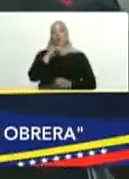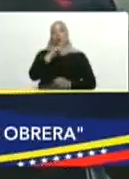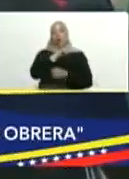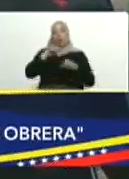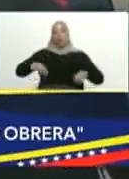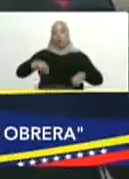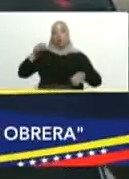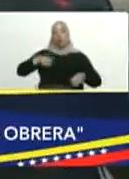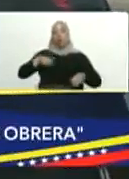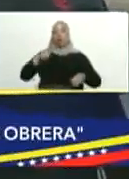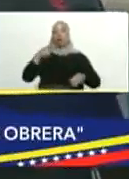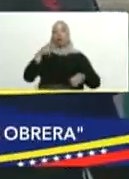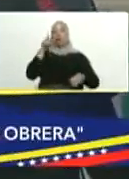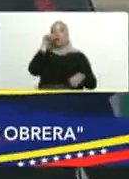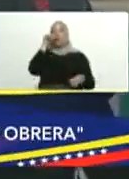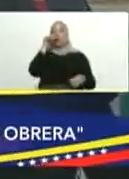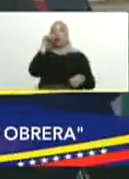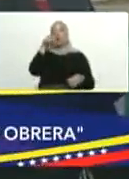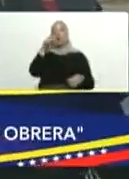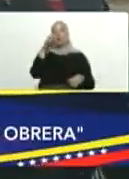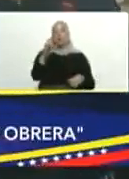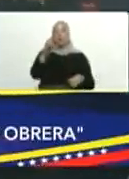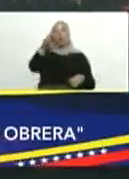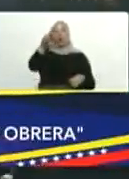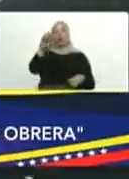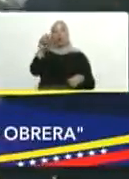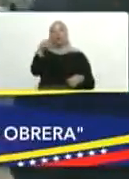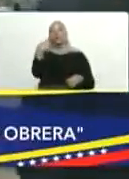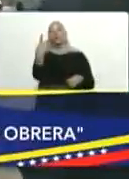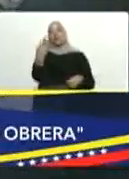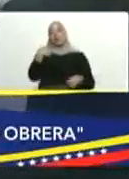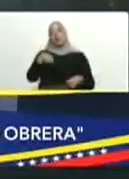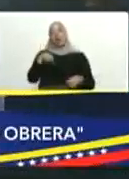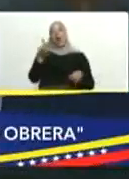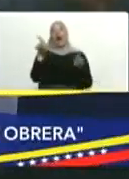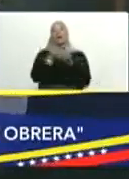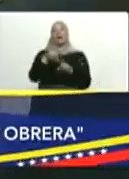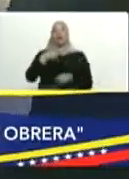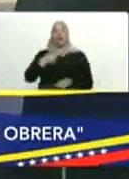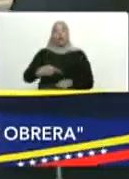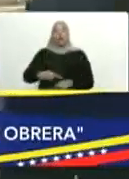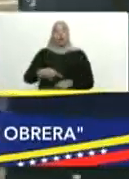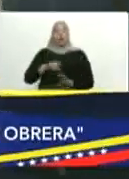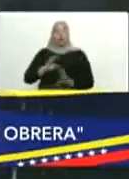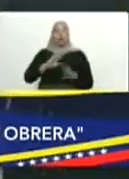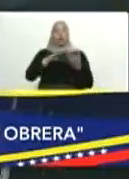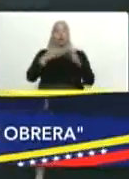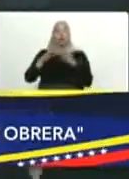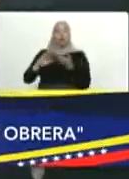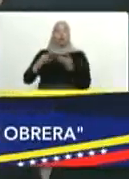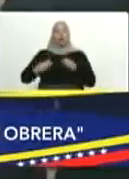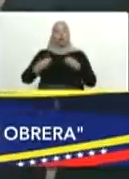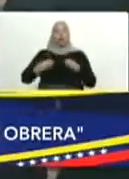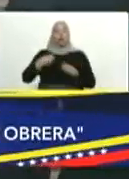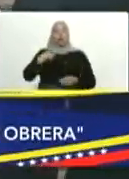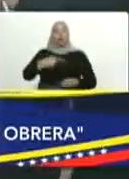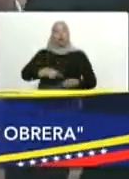Maldonado Ah dos portugueses tenemos aquí de Madeira Ah de la comunidad portuguesa